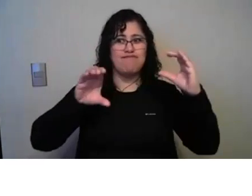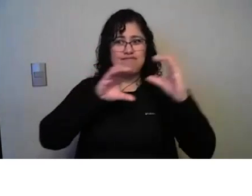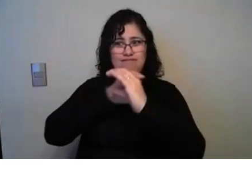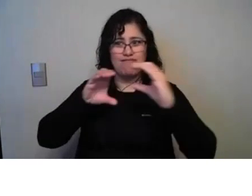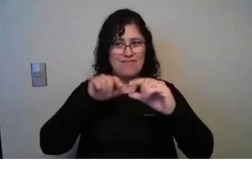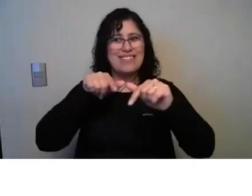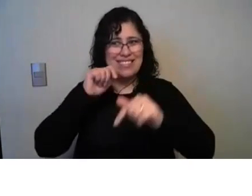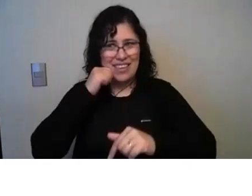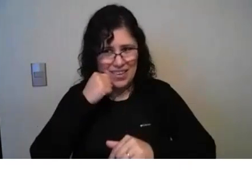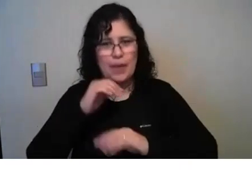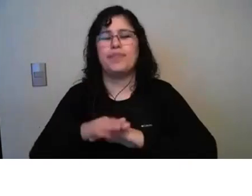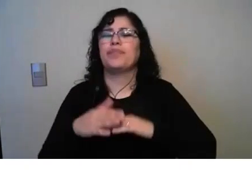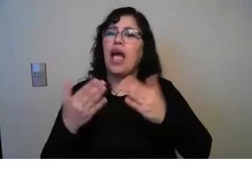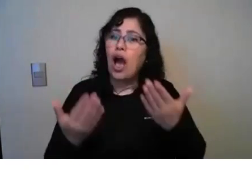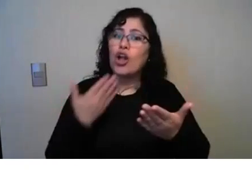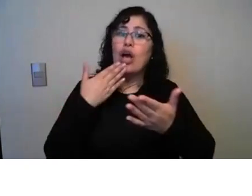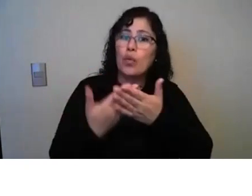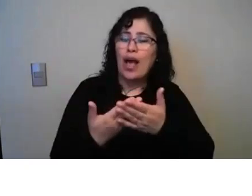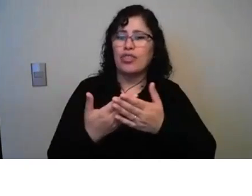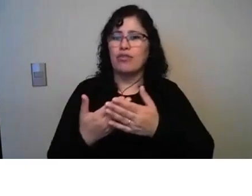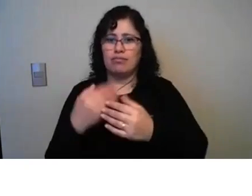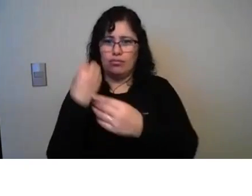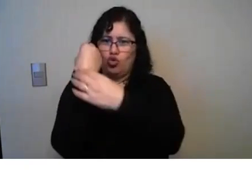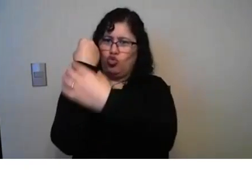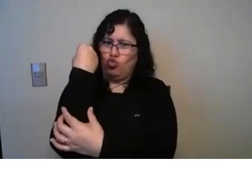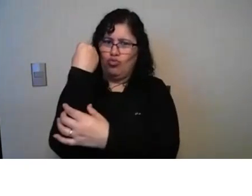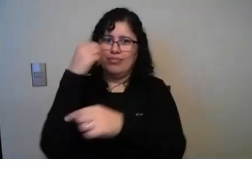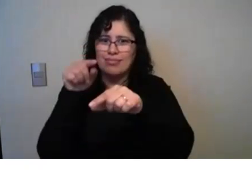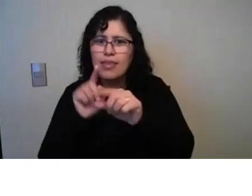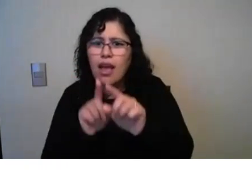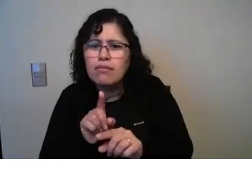Vamos a descubrir cuando veamos tronco cefálico que en realidad esta flecha que está aquí